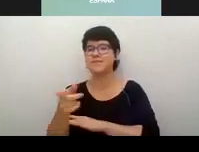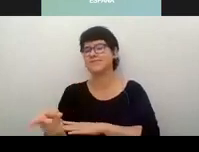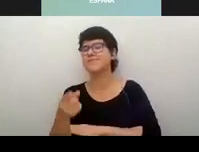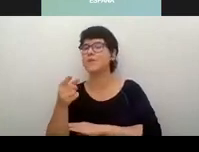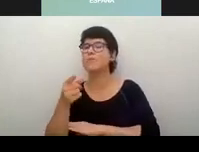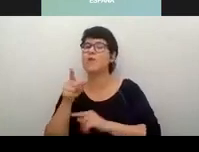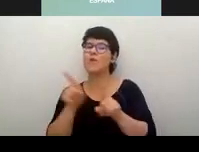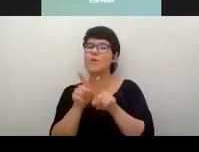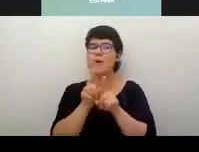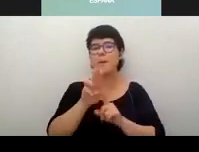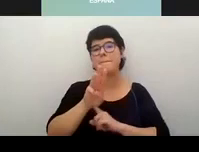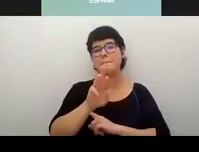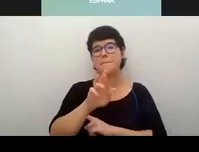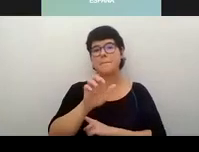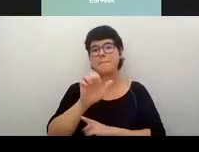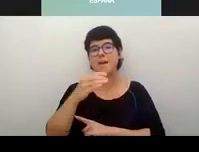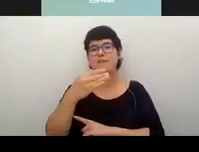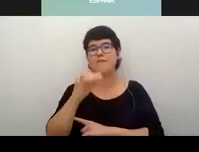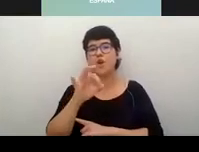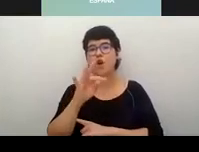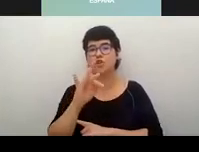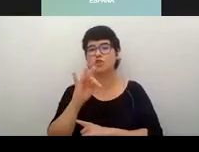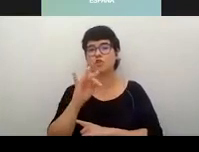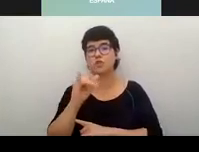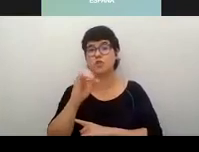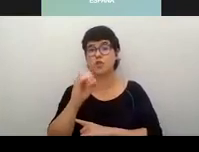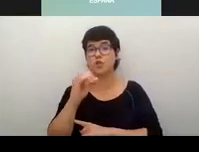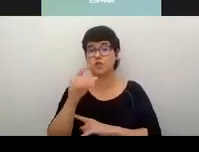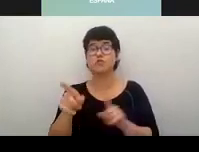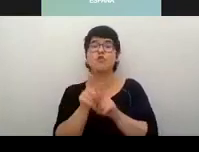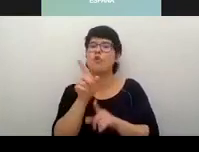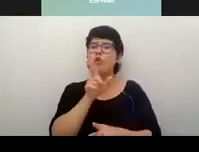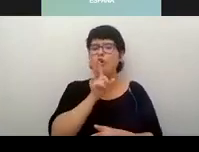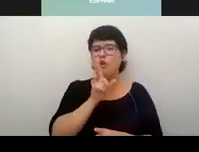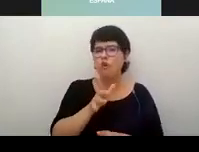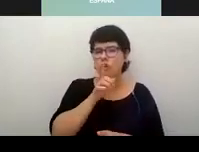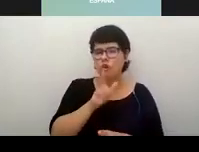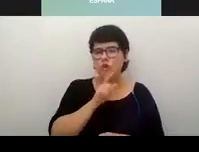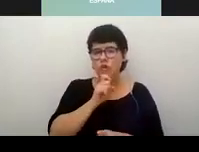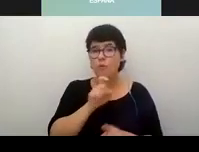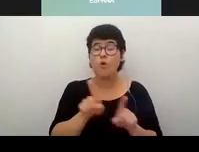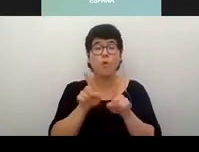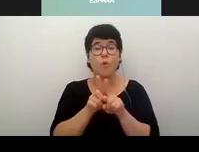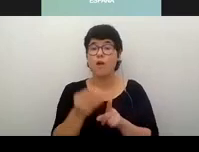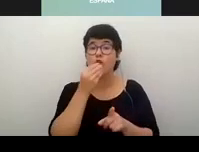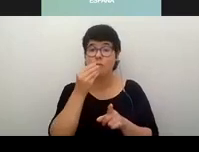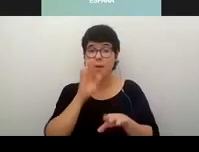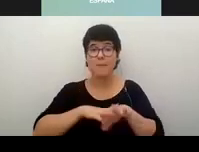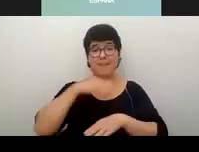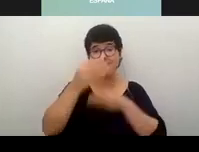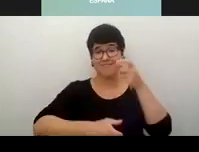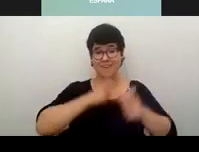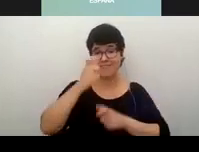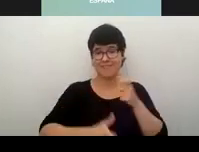adecuada para las bacterias que van en el PRO12. ¿Qué bacterias van en el PRO12? Pues estas que veis aquí, son estos 12